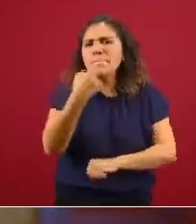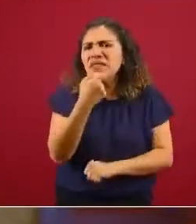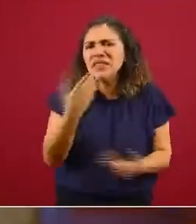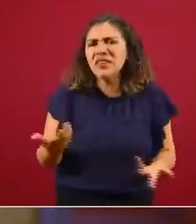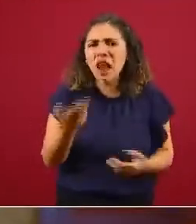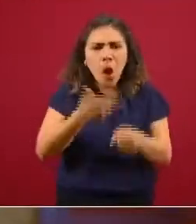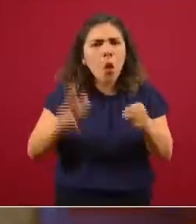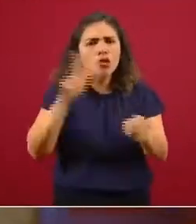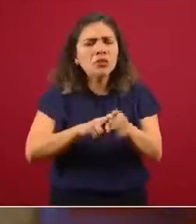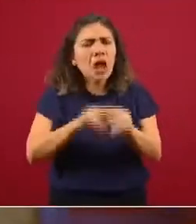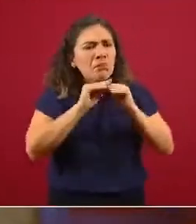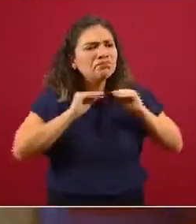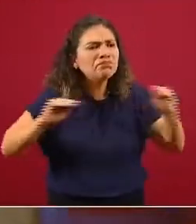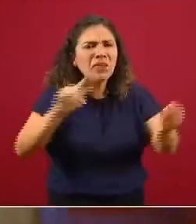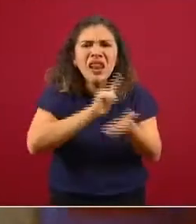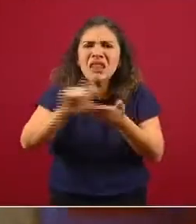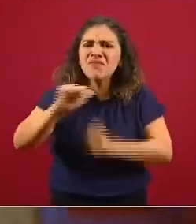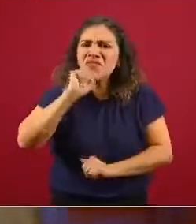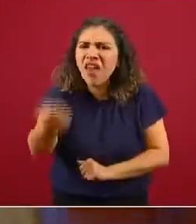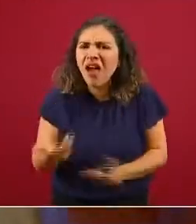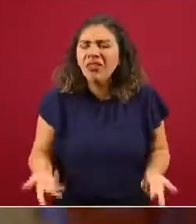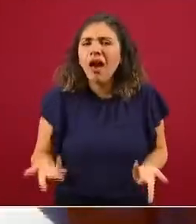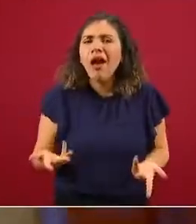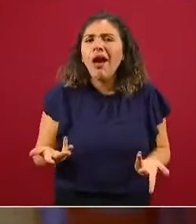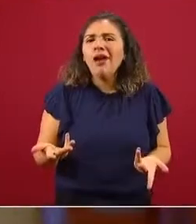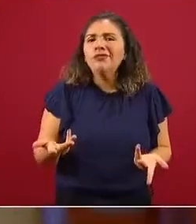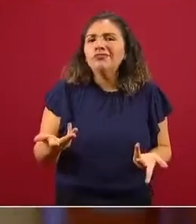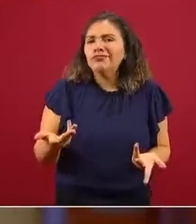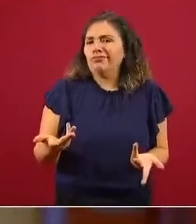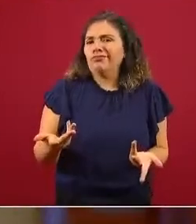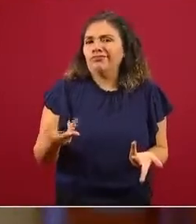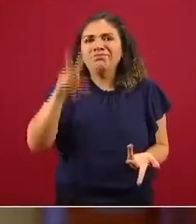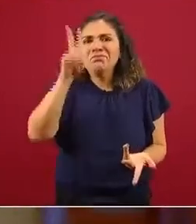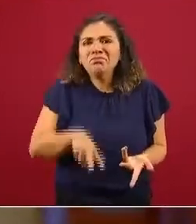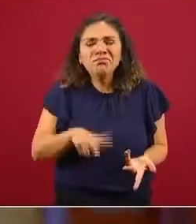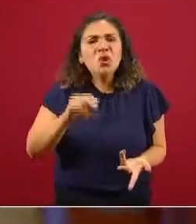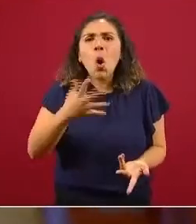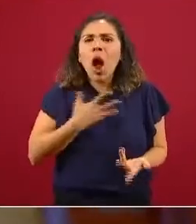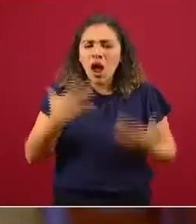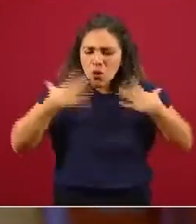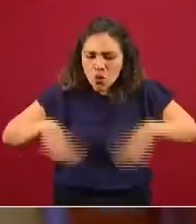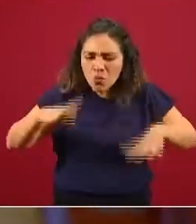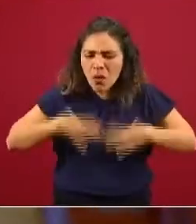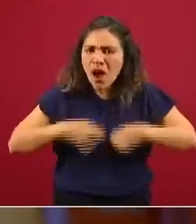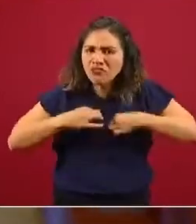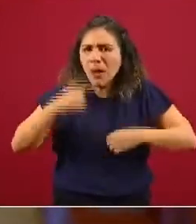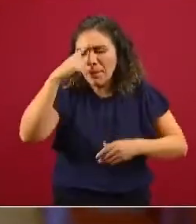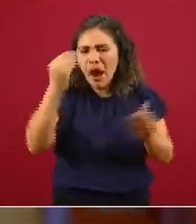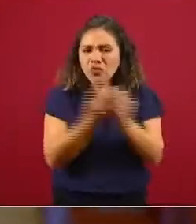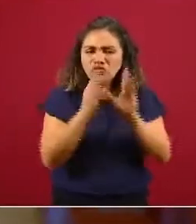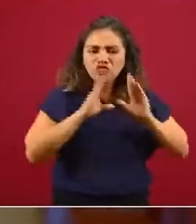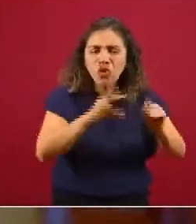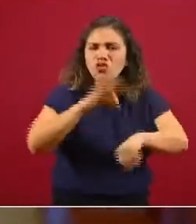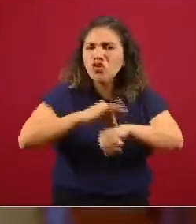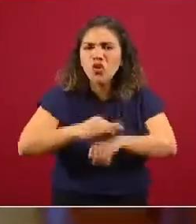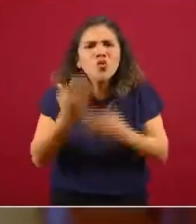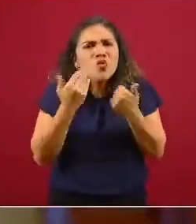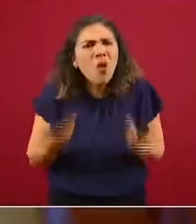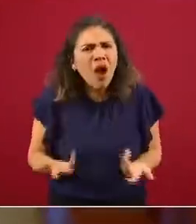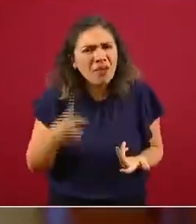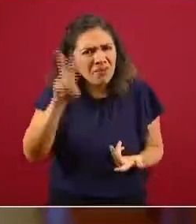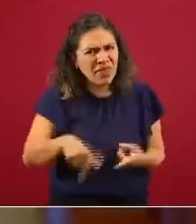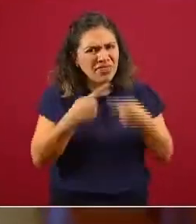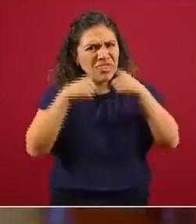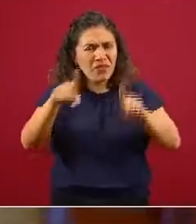los hospitales están insalubres, donde no hay ni uniformes, donde no capacitan a los doctores. Es algo